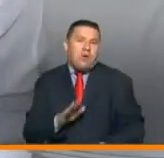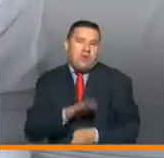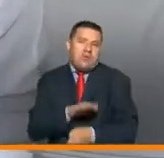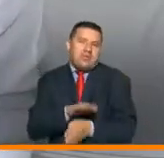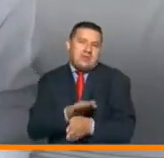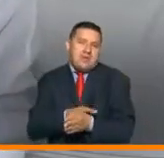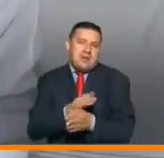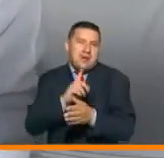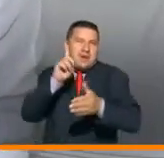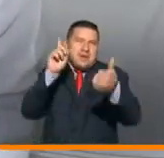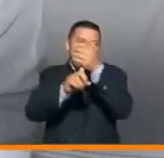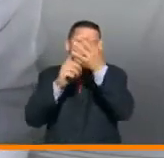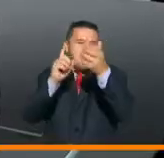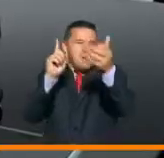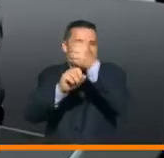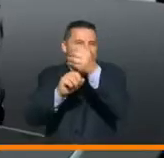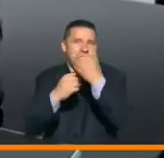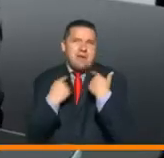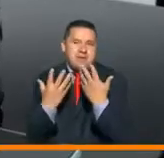para lograr todo lo que quiero.